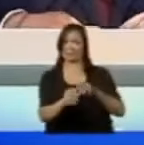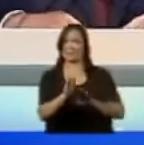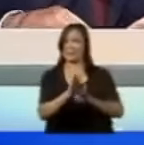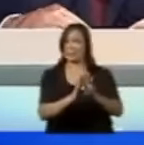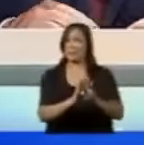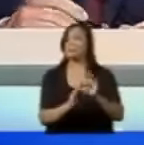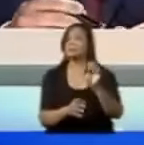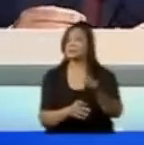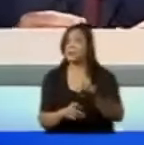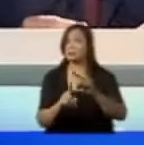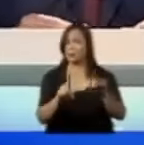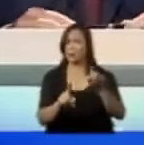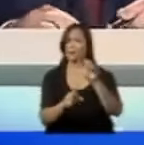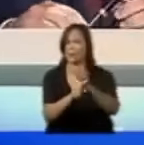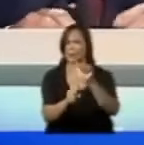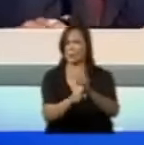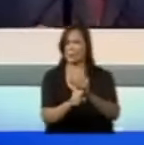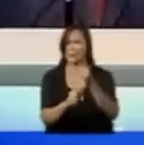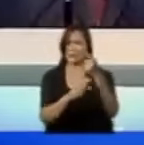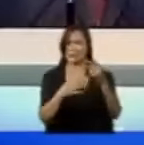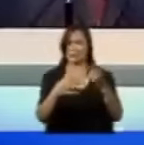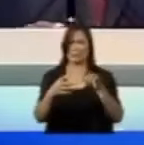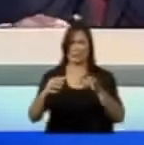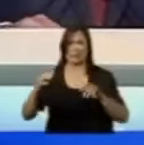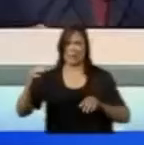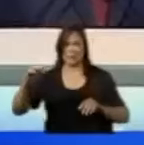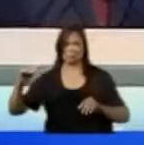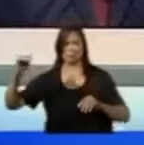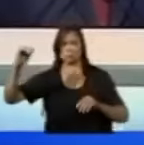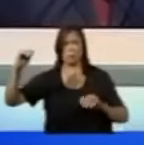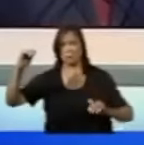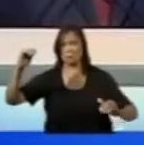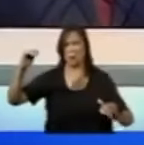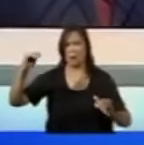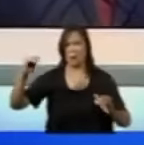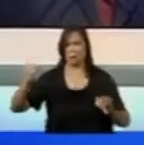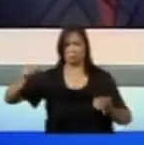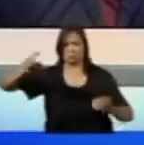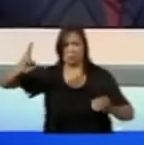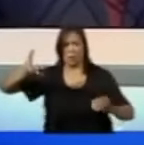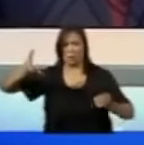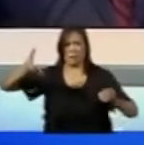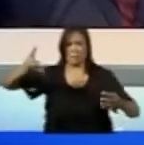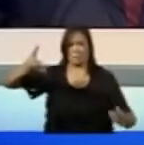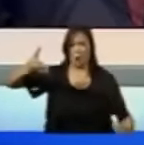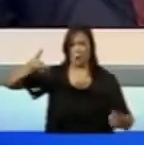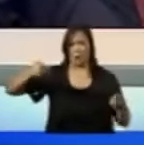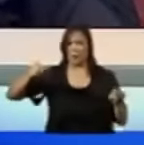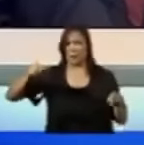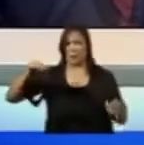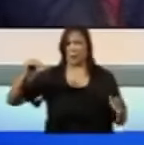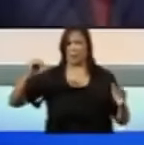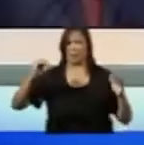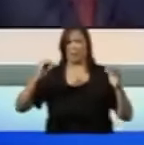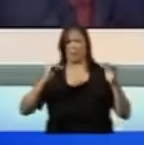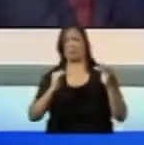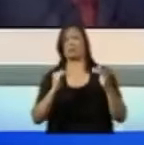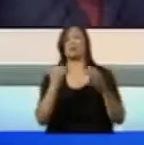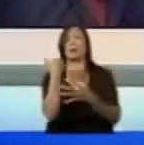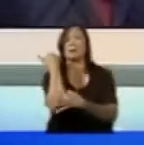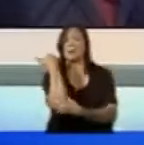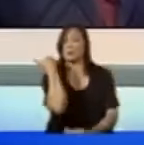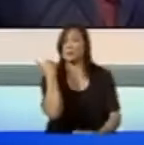sí, pero tenemos que trabajar para que esa brecha entre los que más pueden y los que menos pueden, nosotros poder disminuirla. La